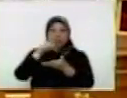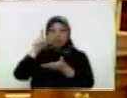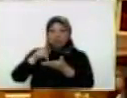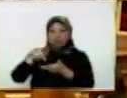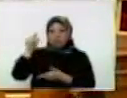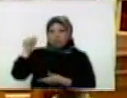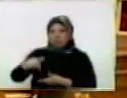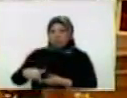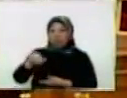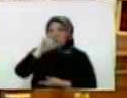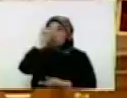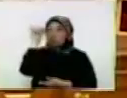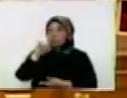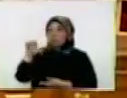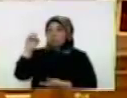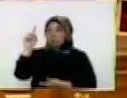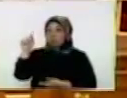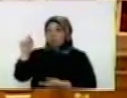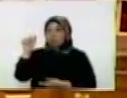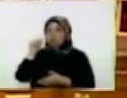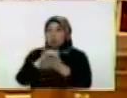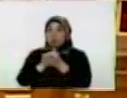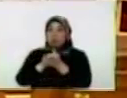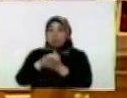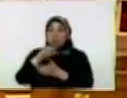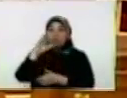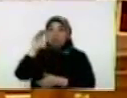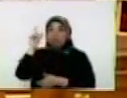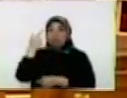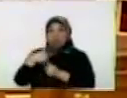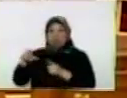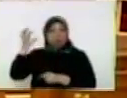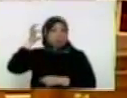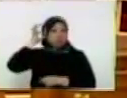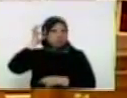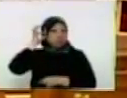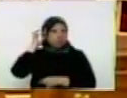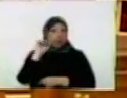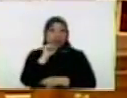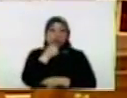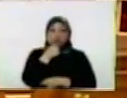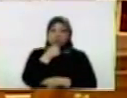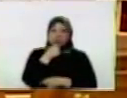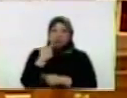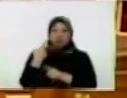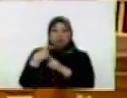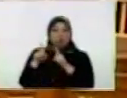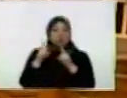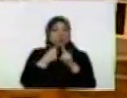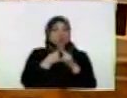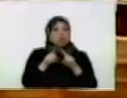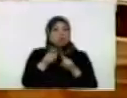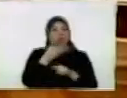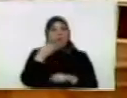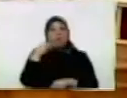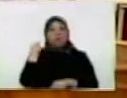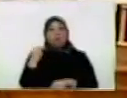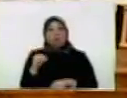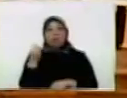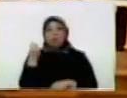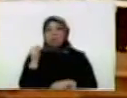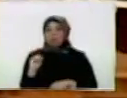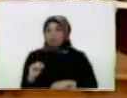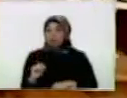Soto, María, el comandante Julio Escalona y todos otros jóvenes